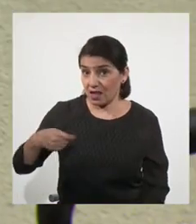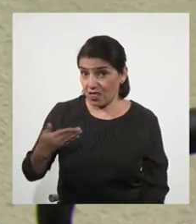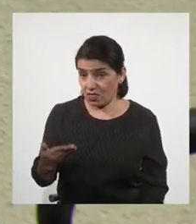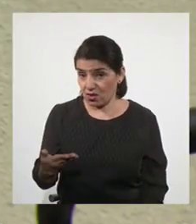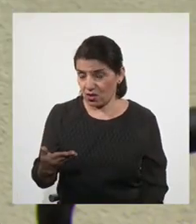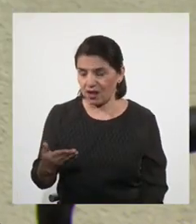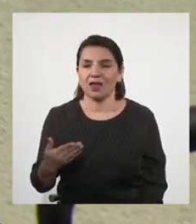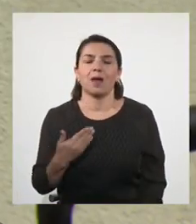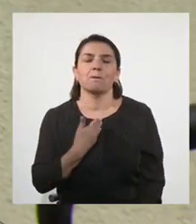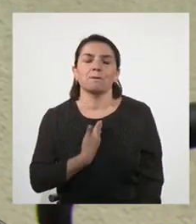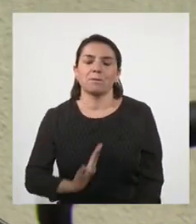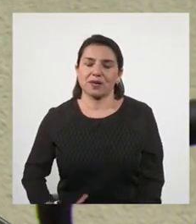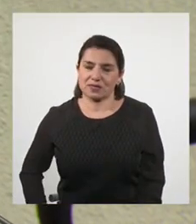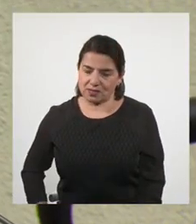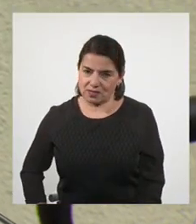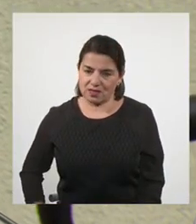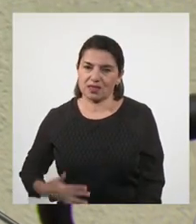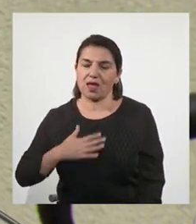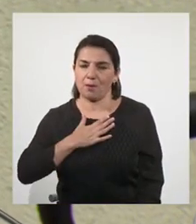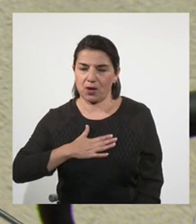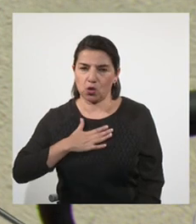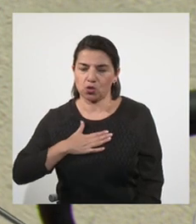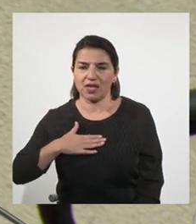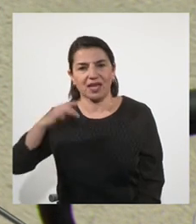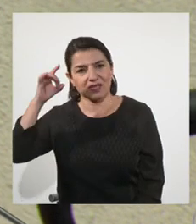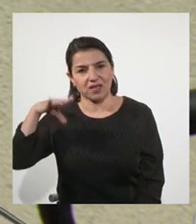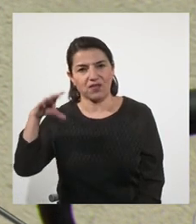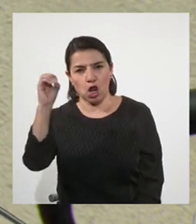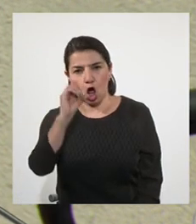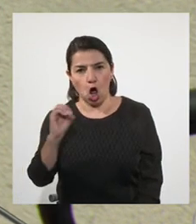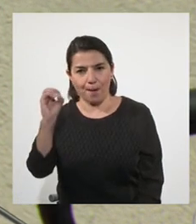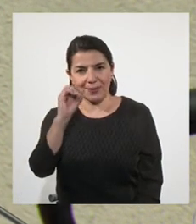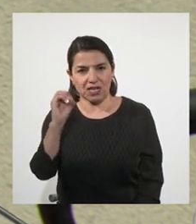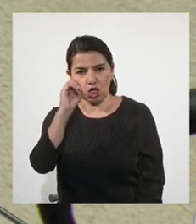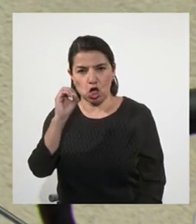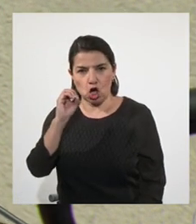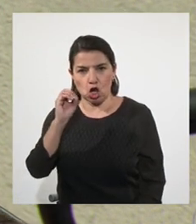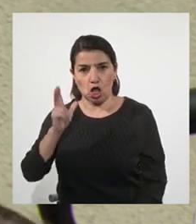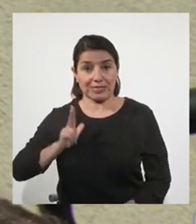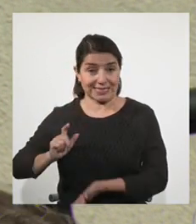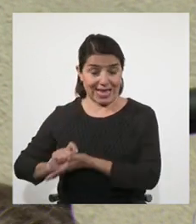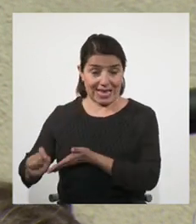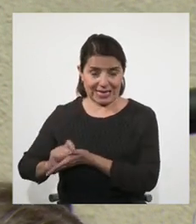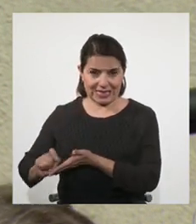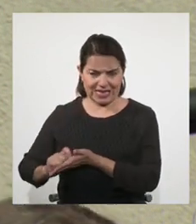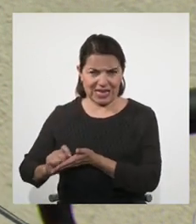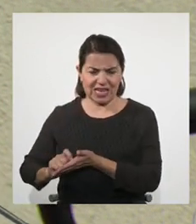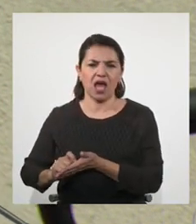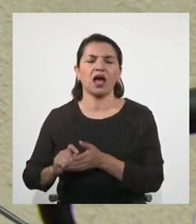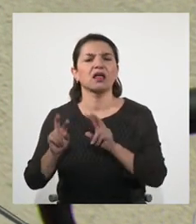Presidenta, a mí me gustaría conocer la opinión de la Secretaría respecto a la norma que redujo los